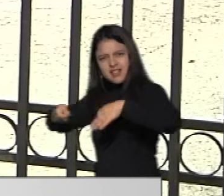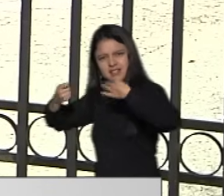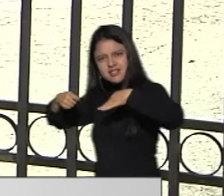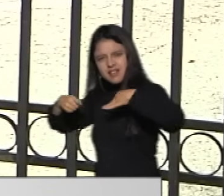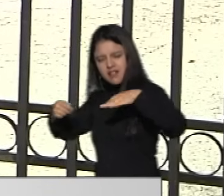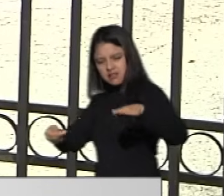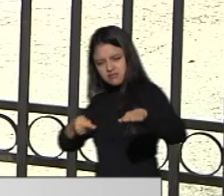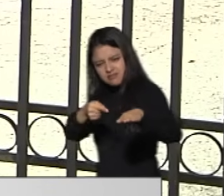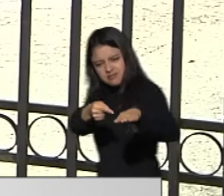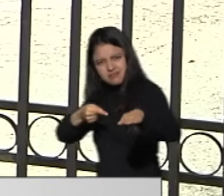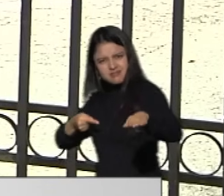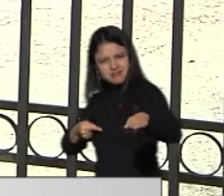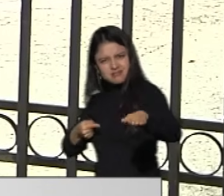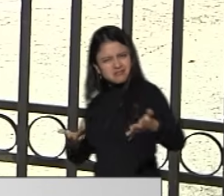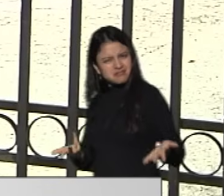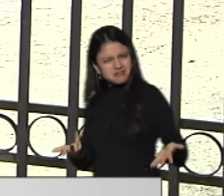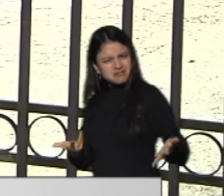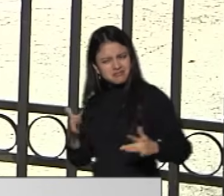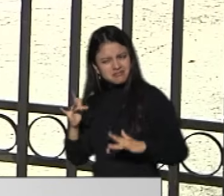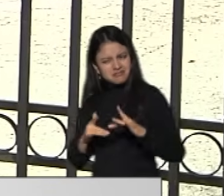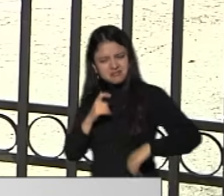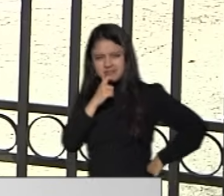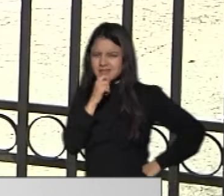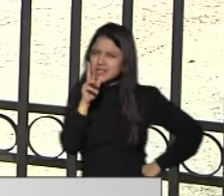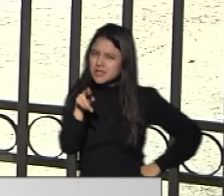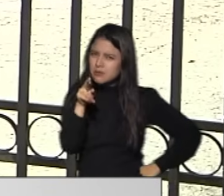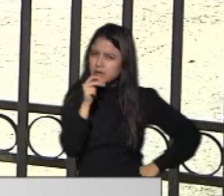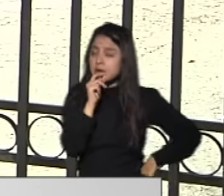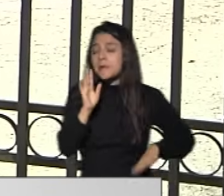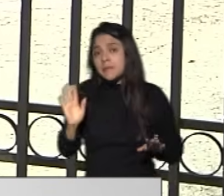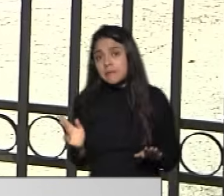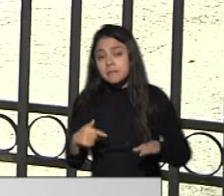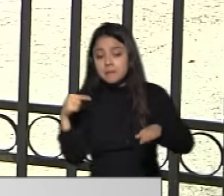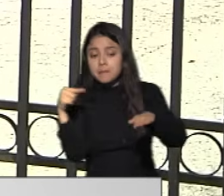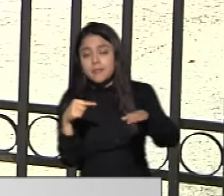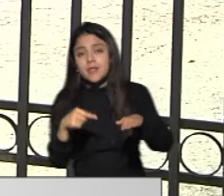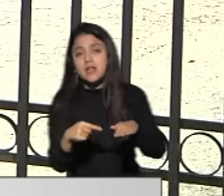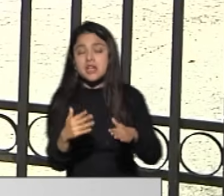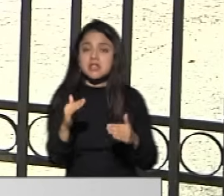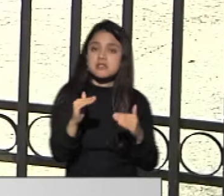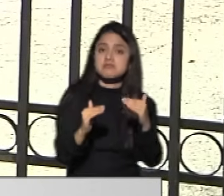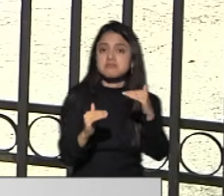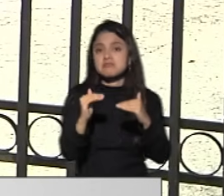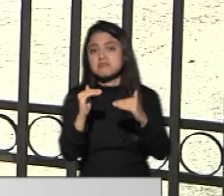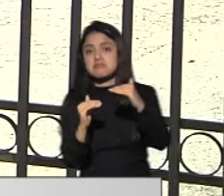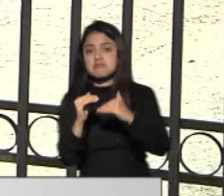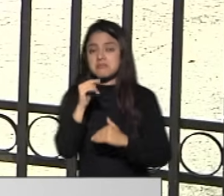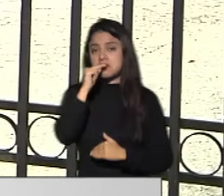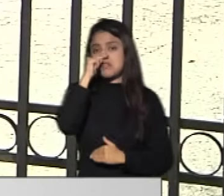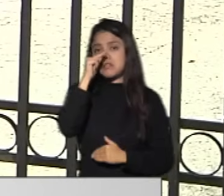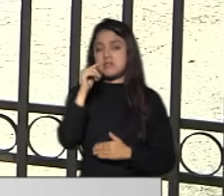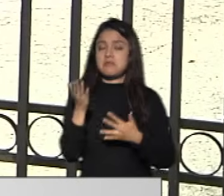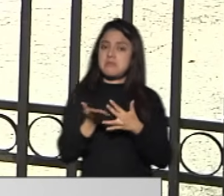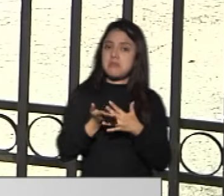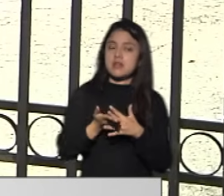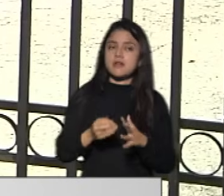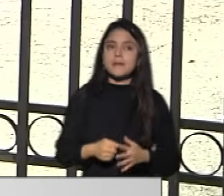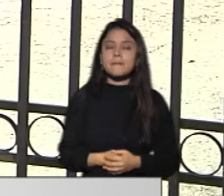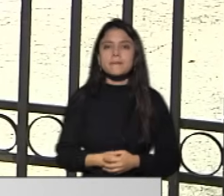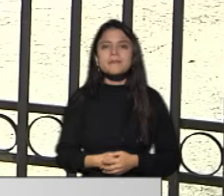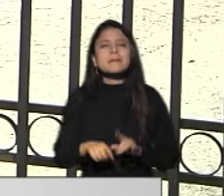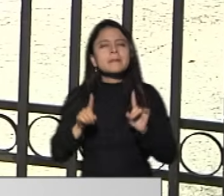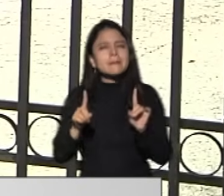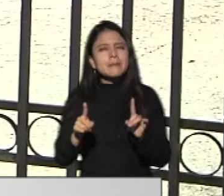está en poder de las autoridades, es una camioneta gama media y también se analizan algunas cámaras de seguridad porque hay